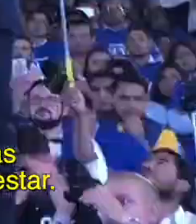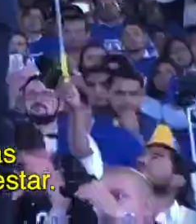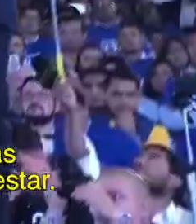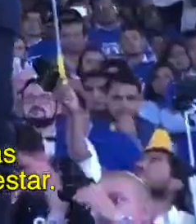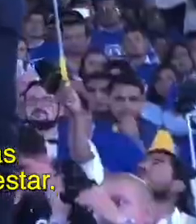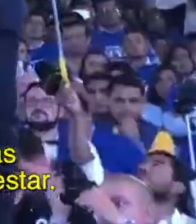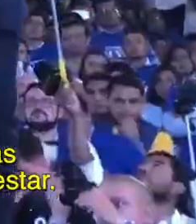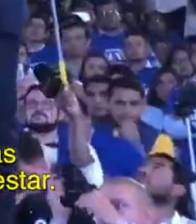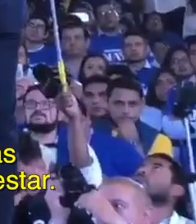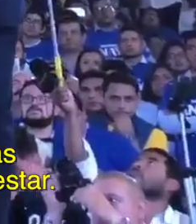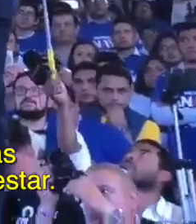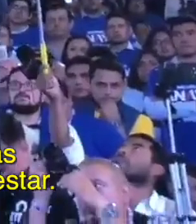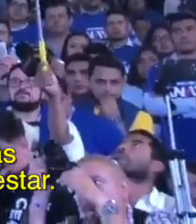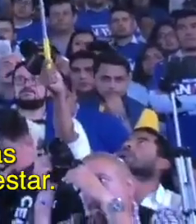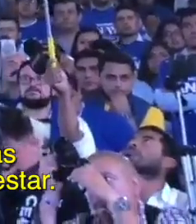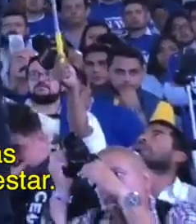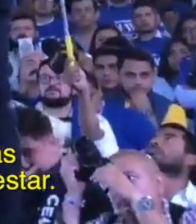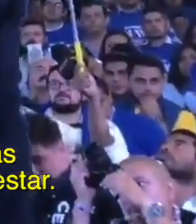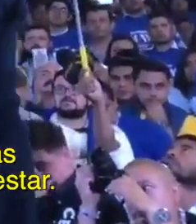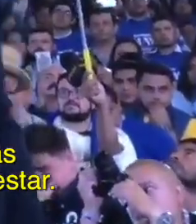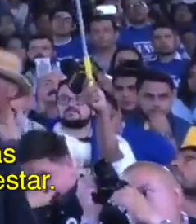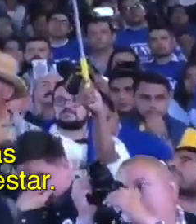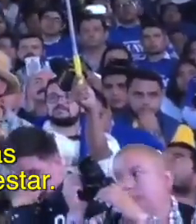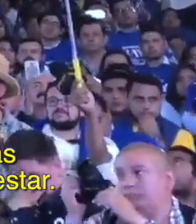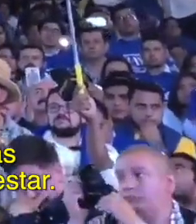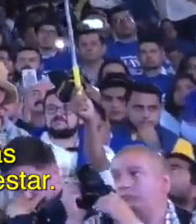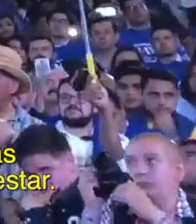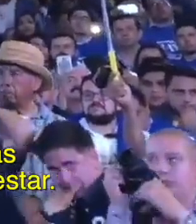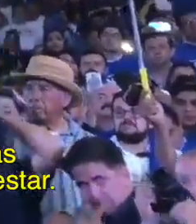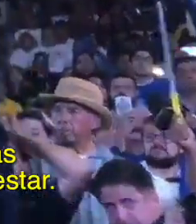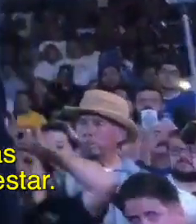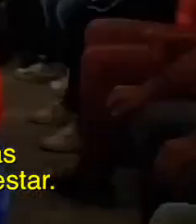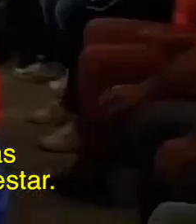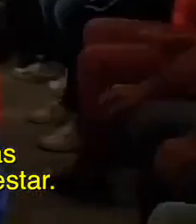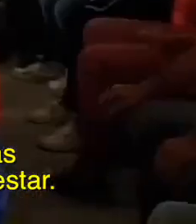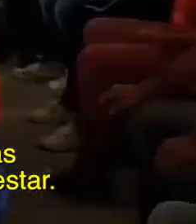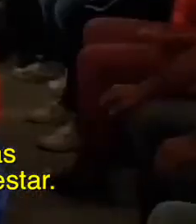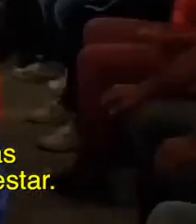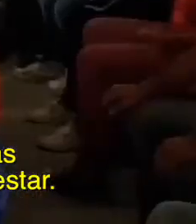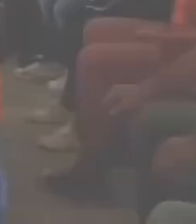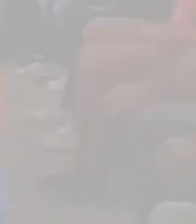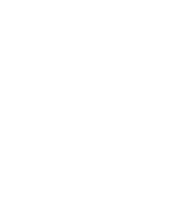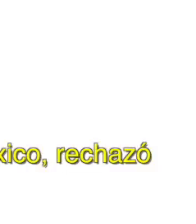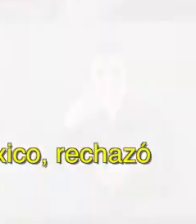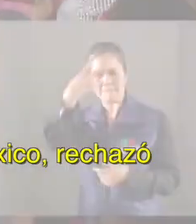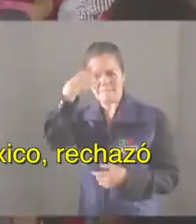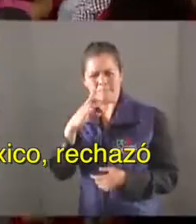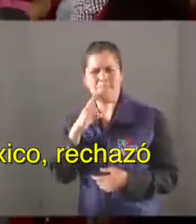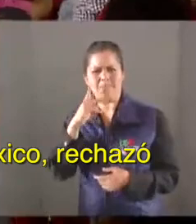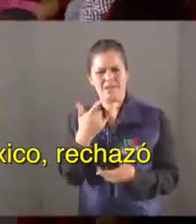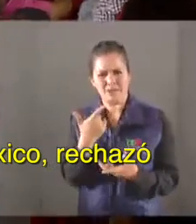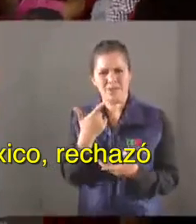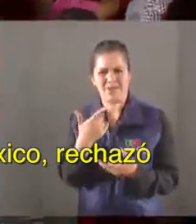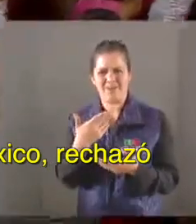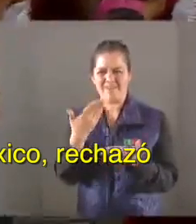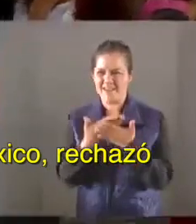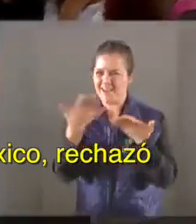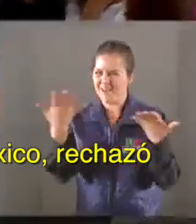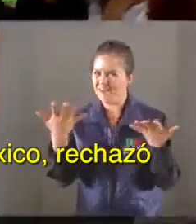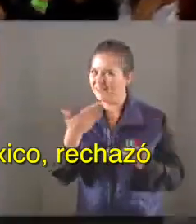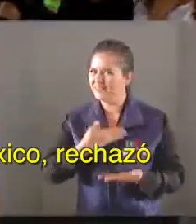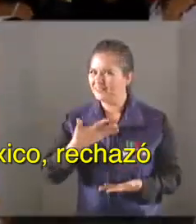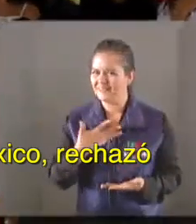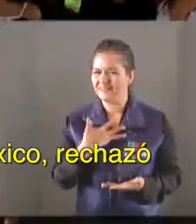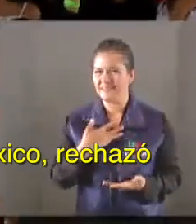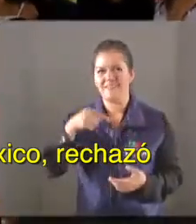caso de ganar las elecciones, todas las familias de México tendrían oportunidades, seguridad y bienestar. José Antonio Meade,